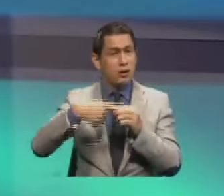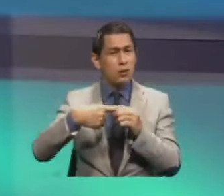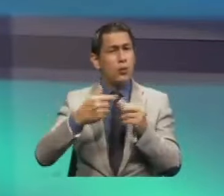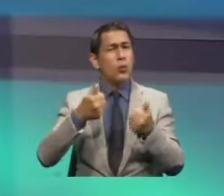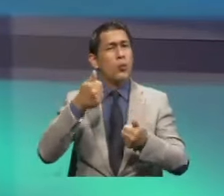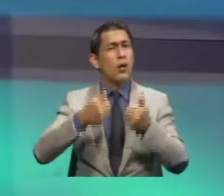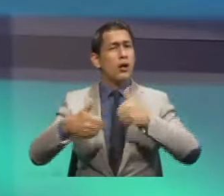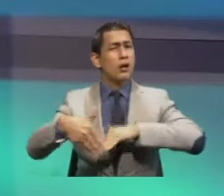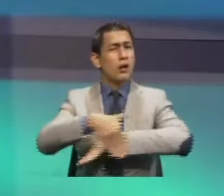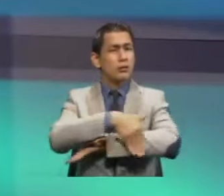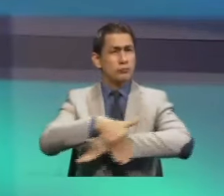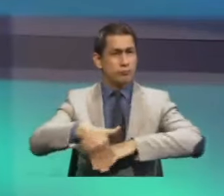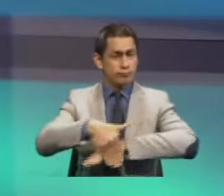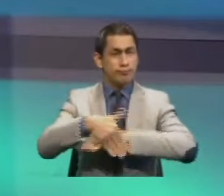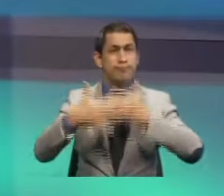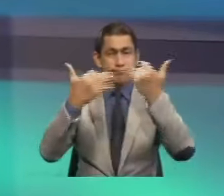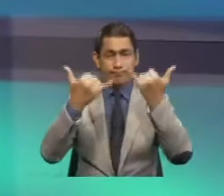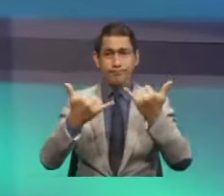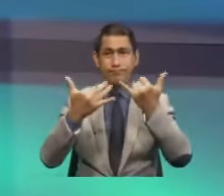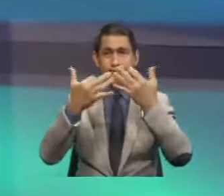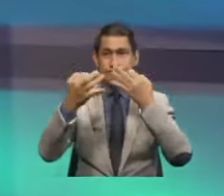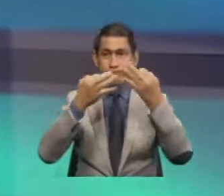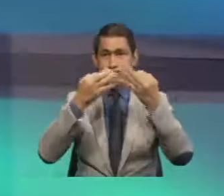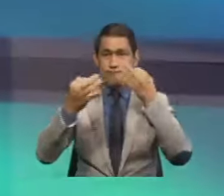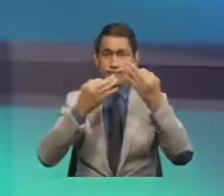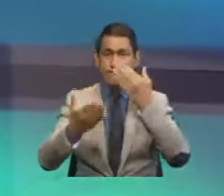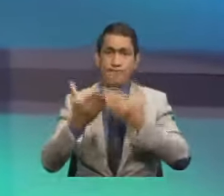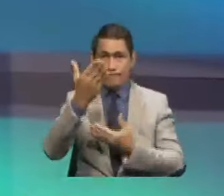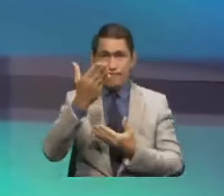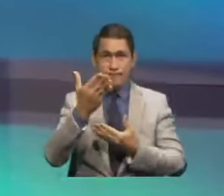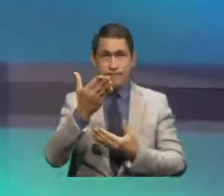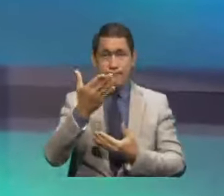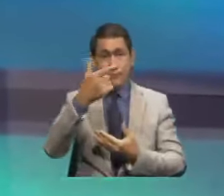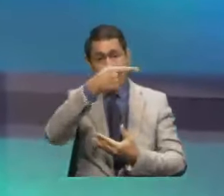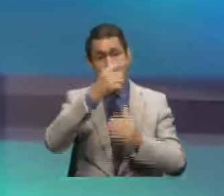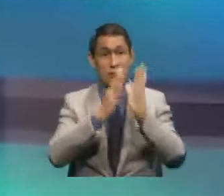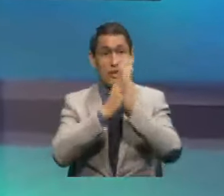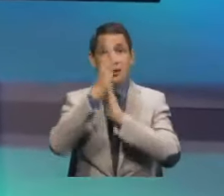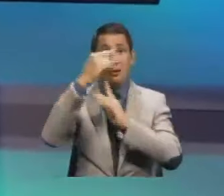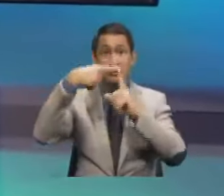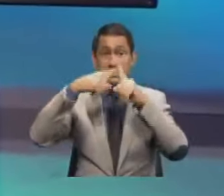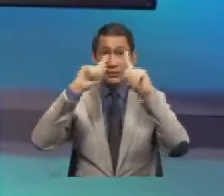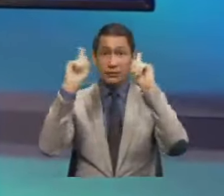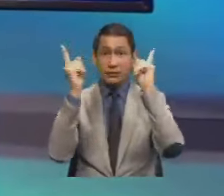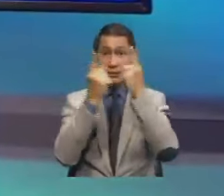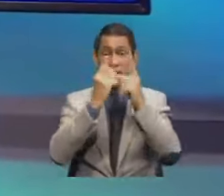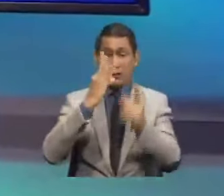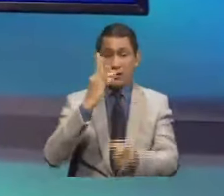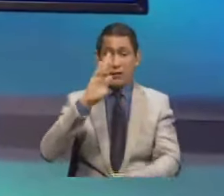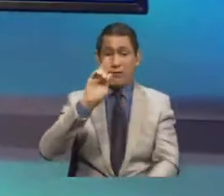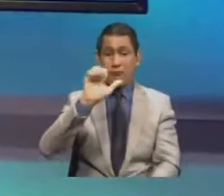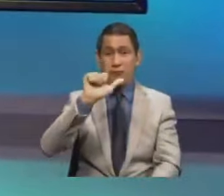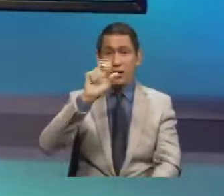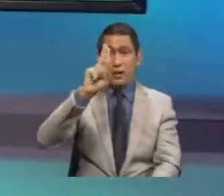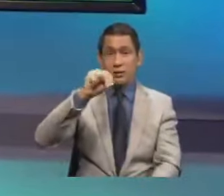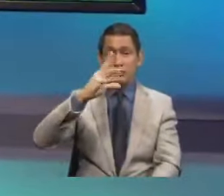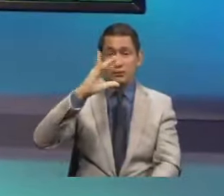de los feligreses con Cristian Usiña desde el convento de San Francisco. Cristian, adelante, buenas tardes, te